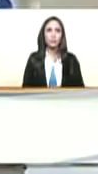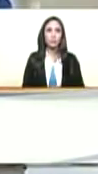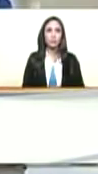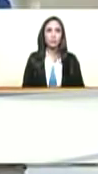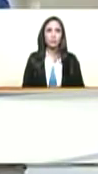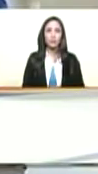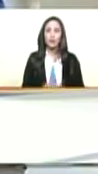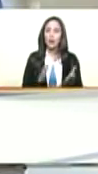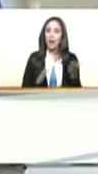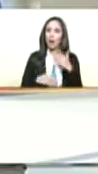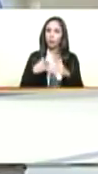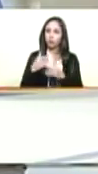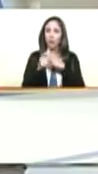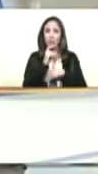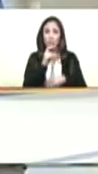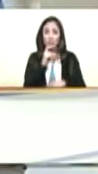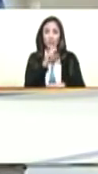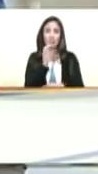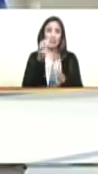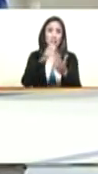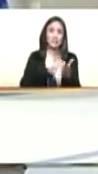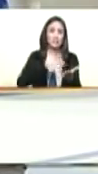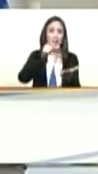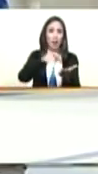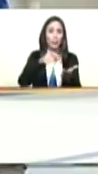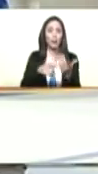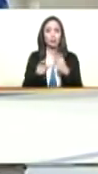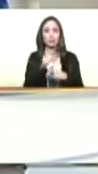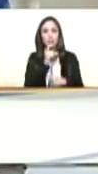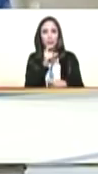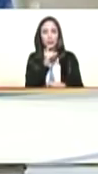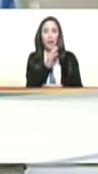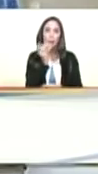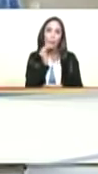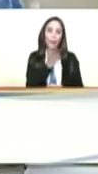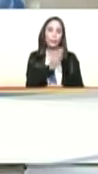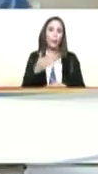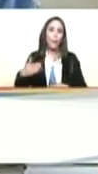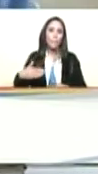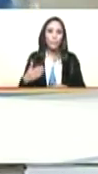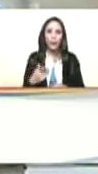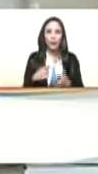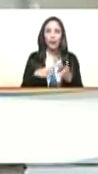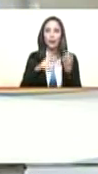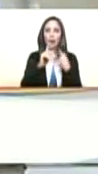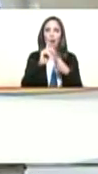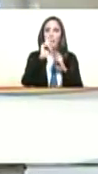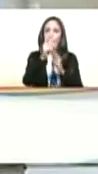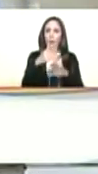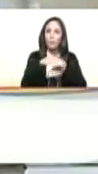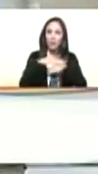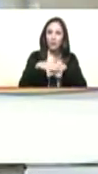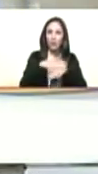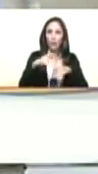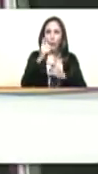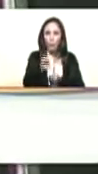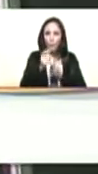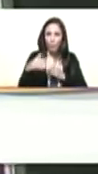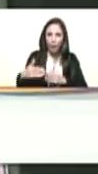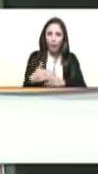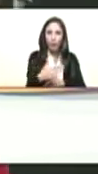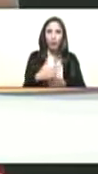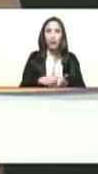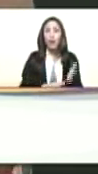la agricultura urbana. Y parimos el Ministerio de Pesca y Acuicultura. Fueron tres partos del mismo mes,